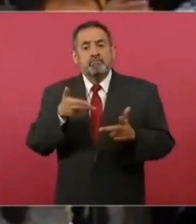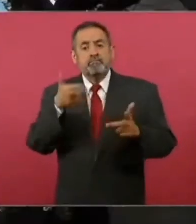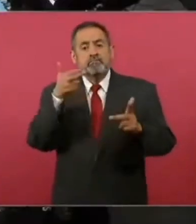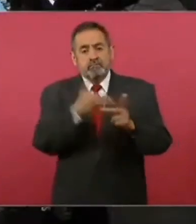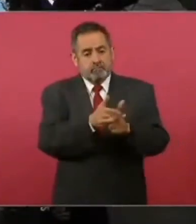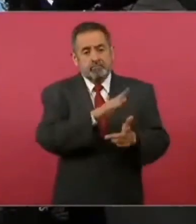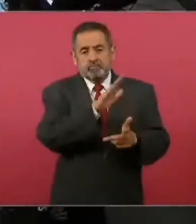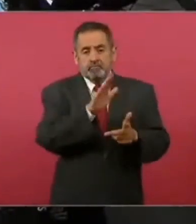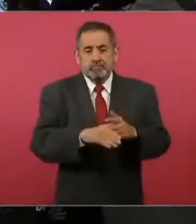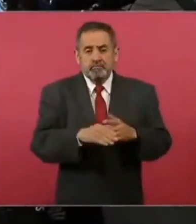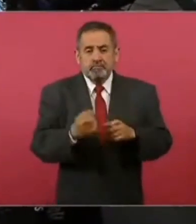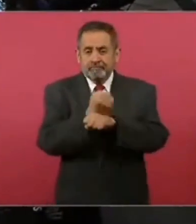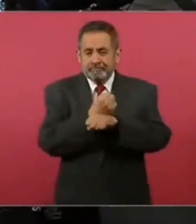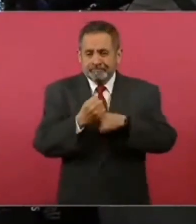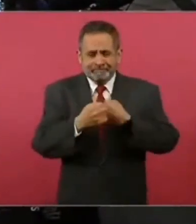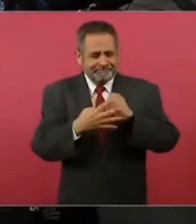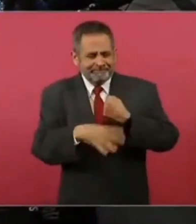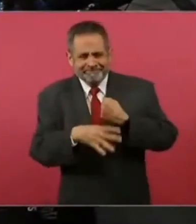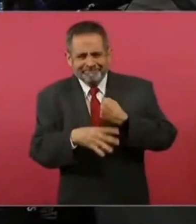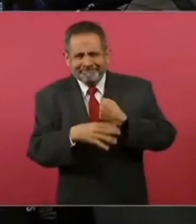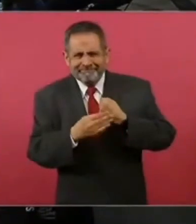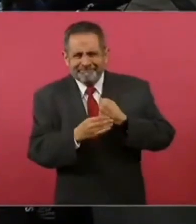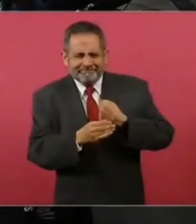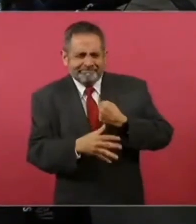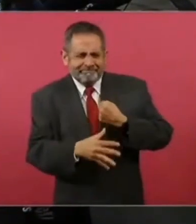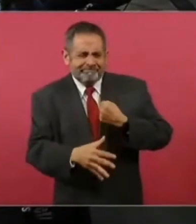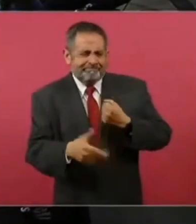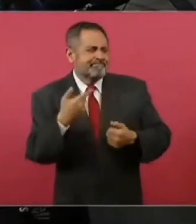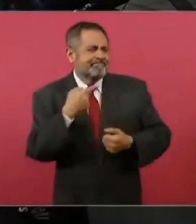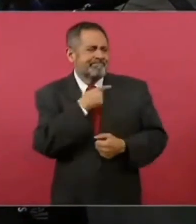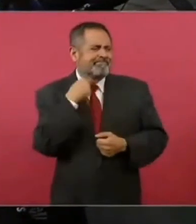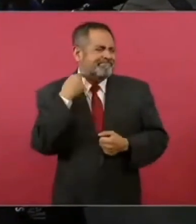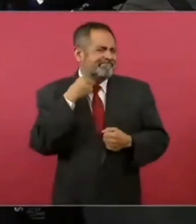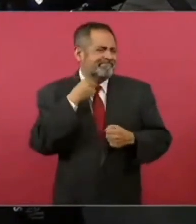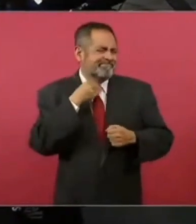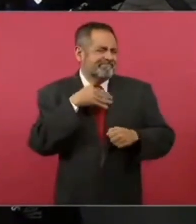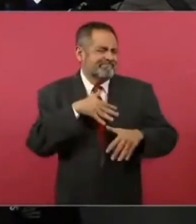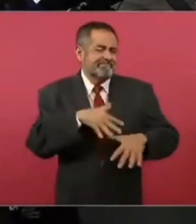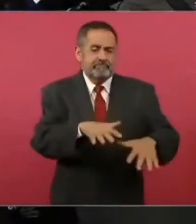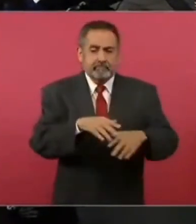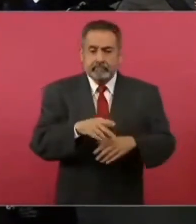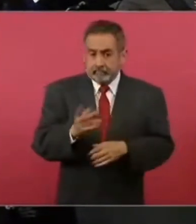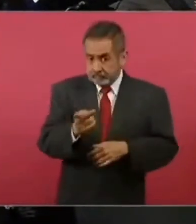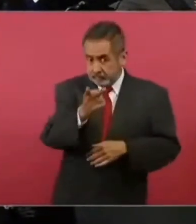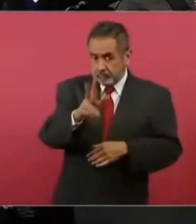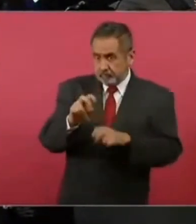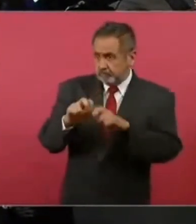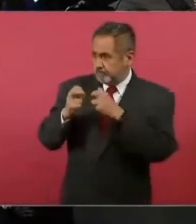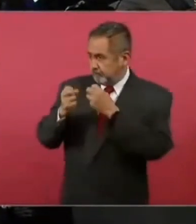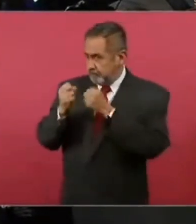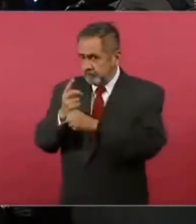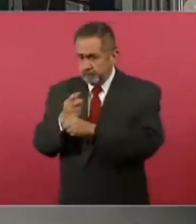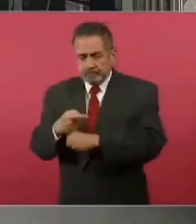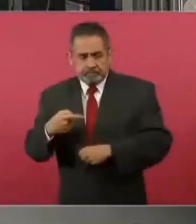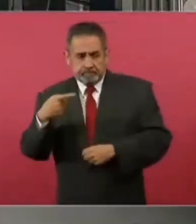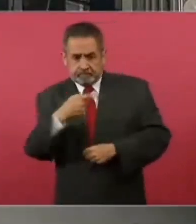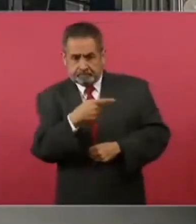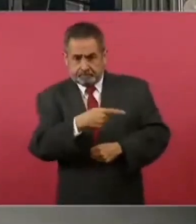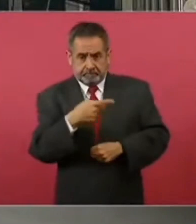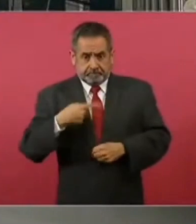desollado preguntarle sobre este tema si se ha tratado en el en la mesa de seguridad esta persona